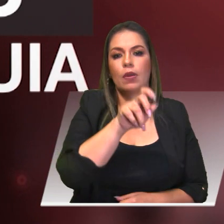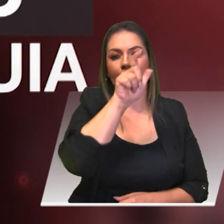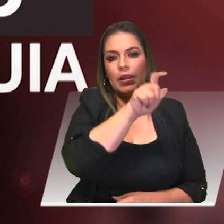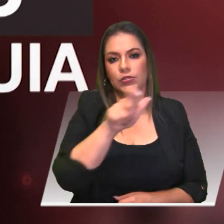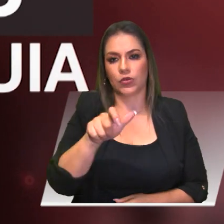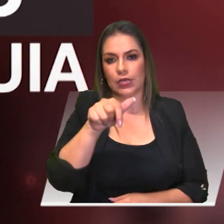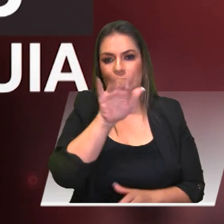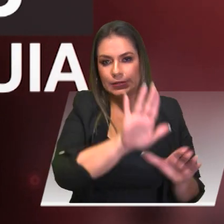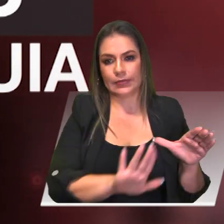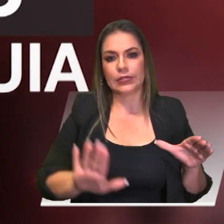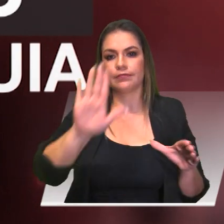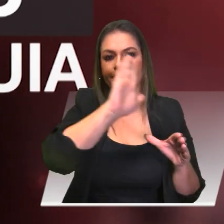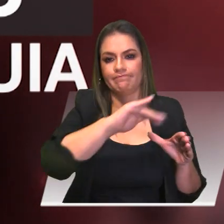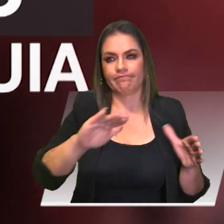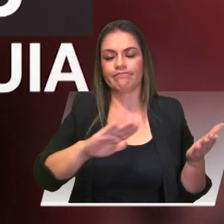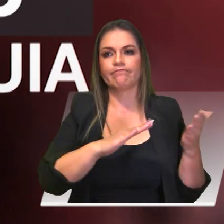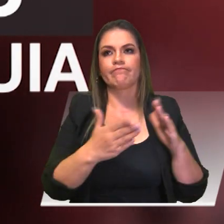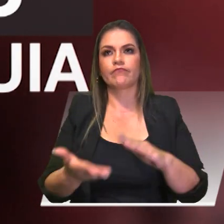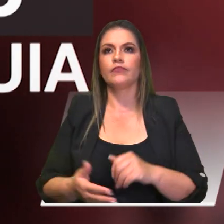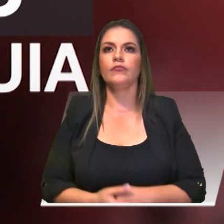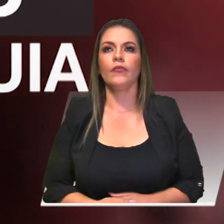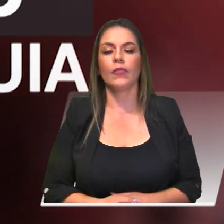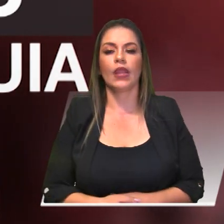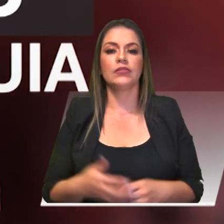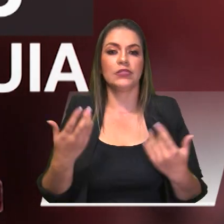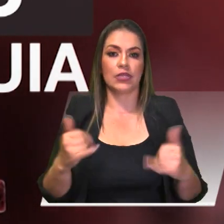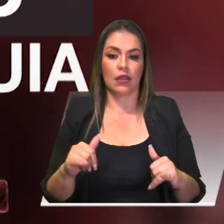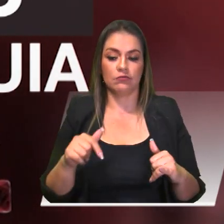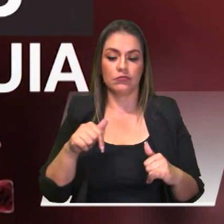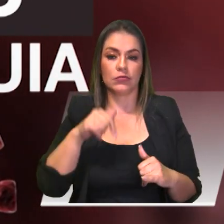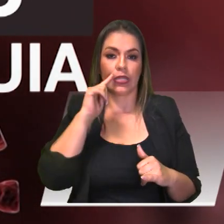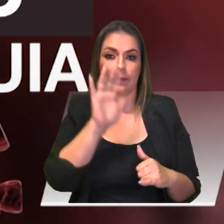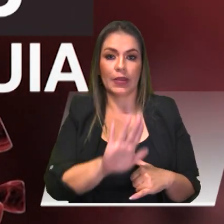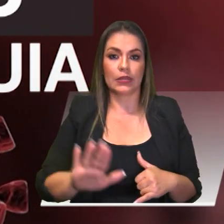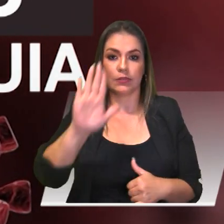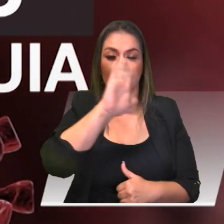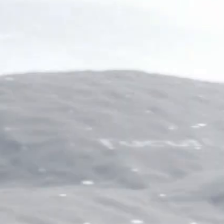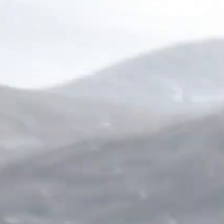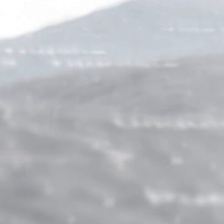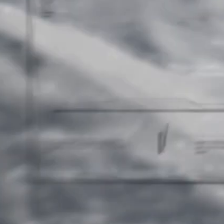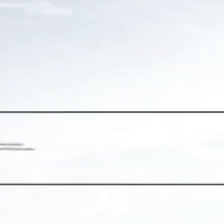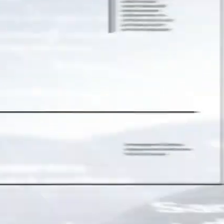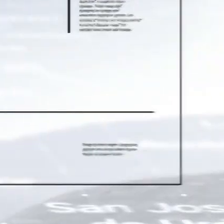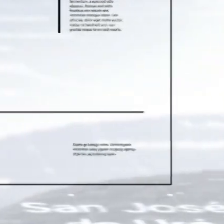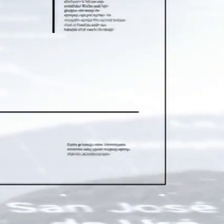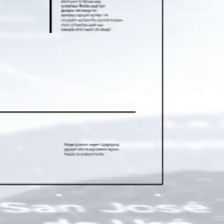personas en el departamento, que ya registra 5.003 muertes como consecuencia del virus.